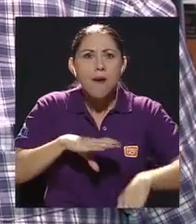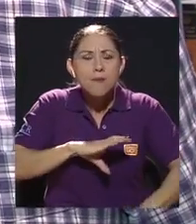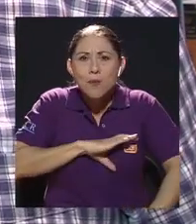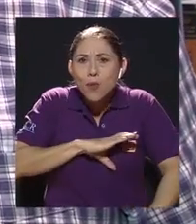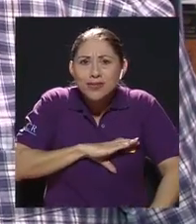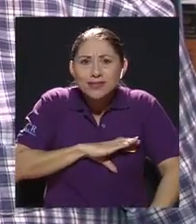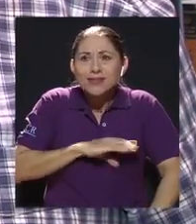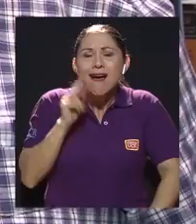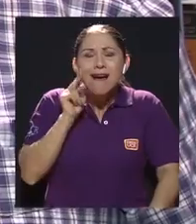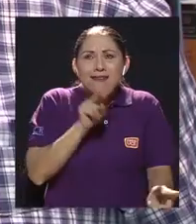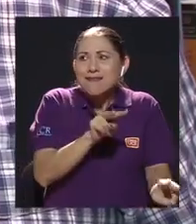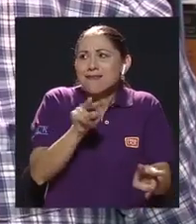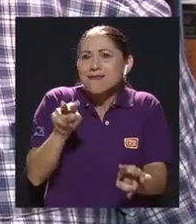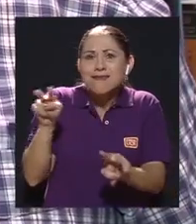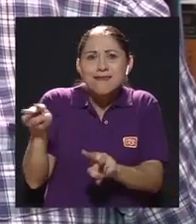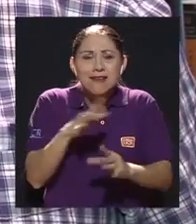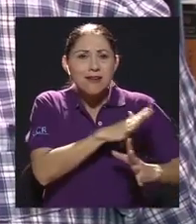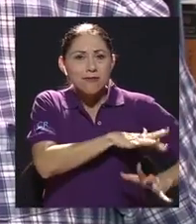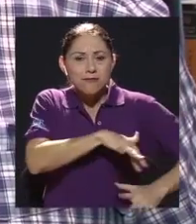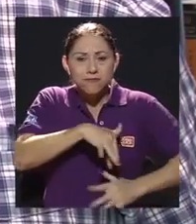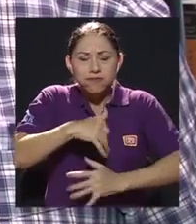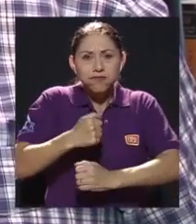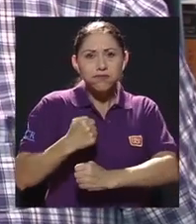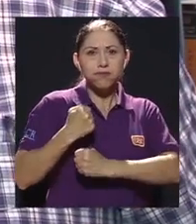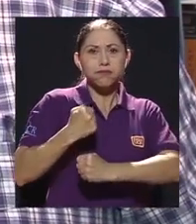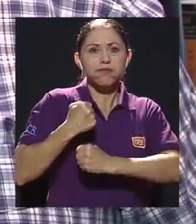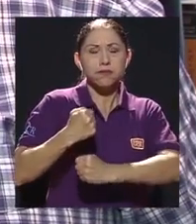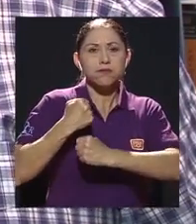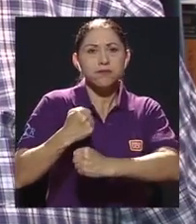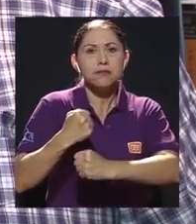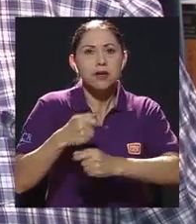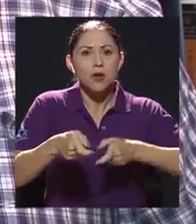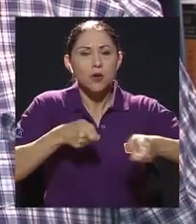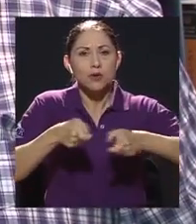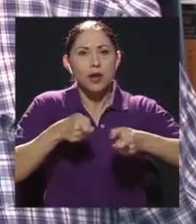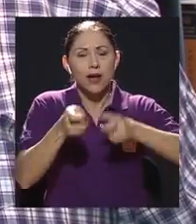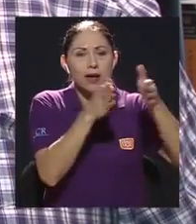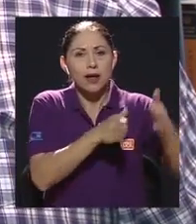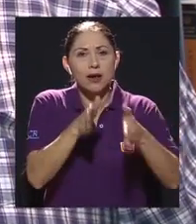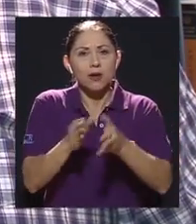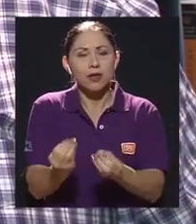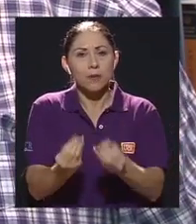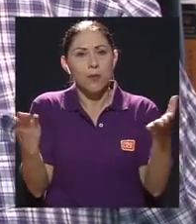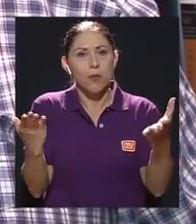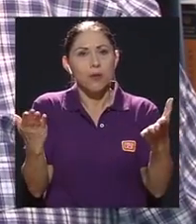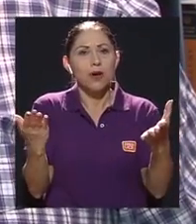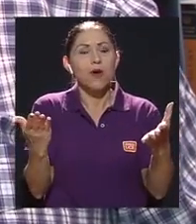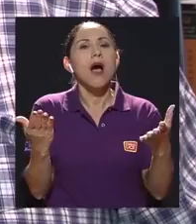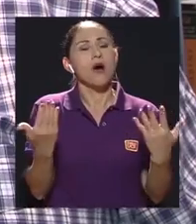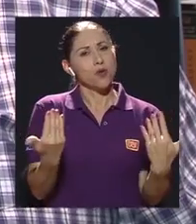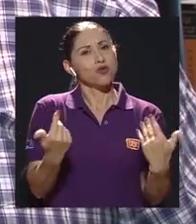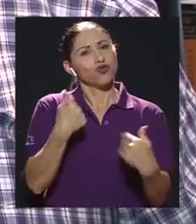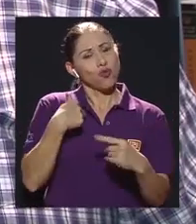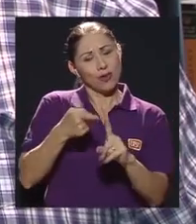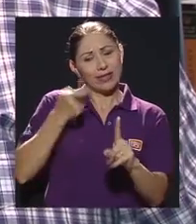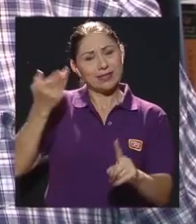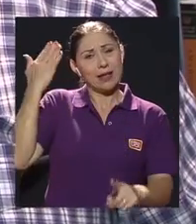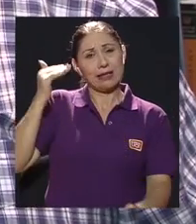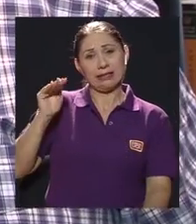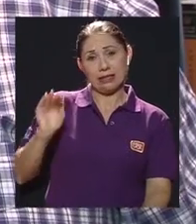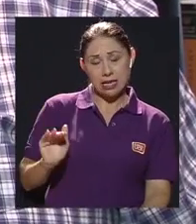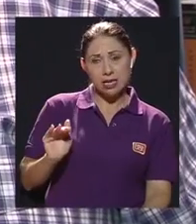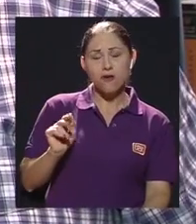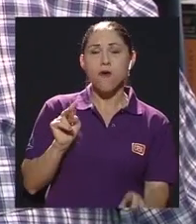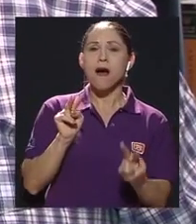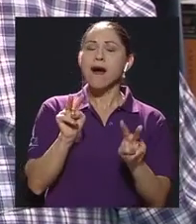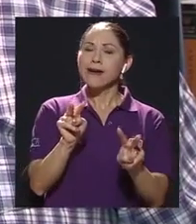un ejército el que controlaba el orden público. Y eso me hizo a mí apreciar desde muy niño lo que